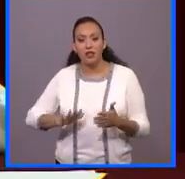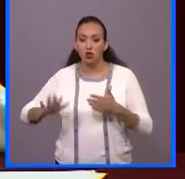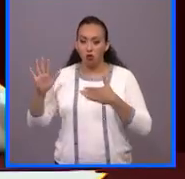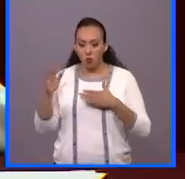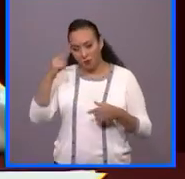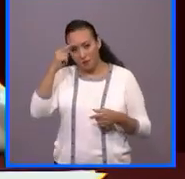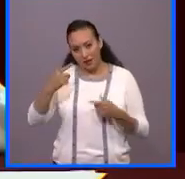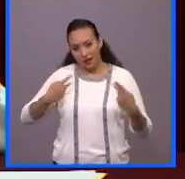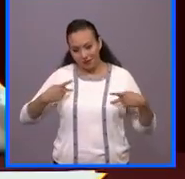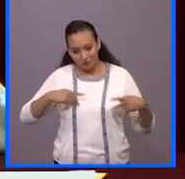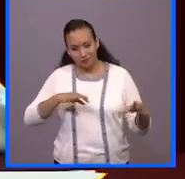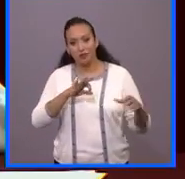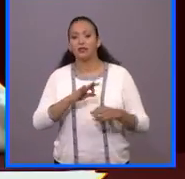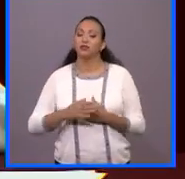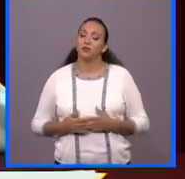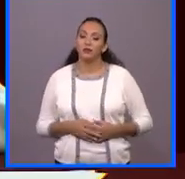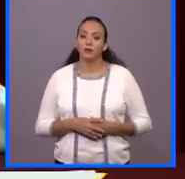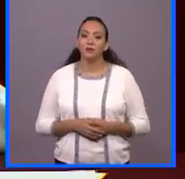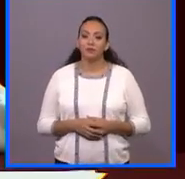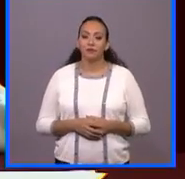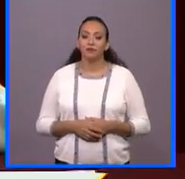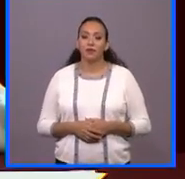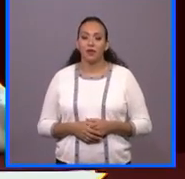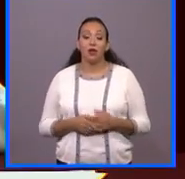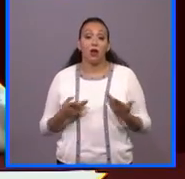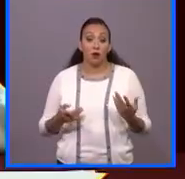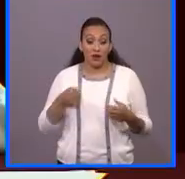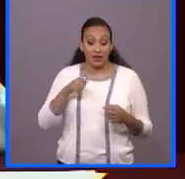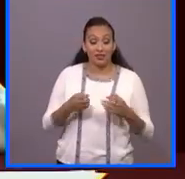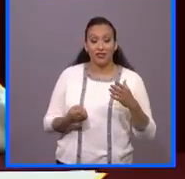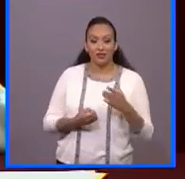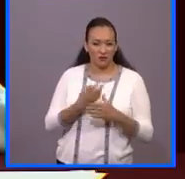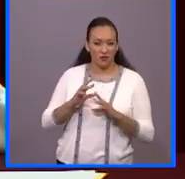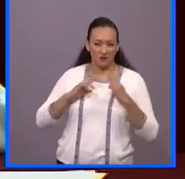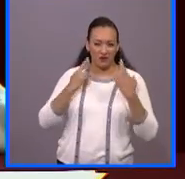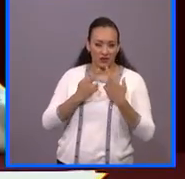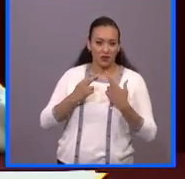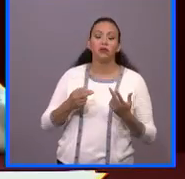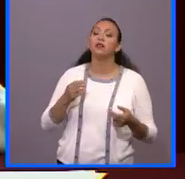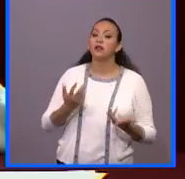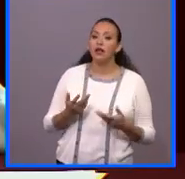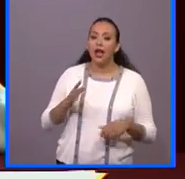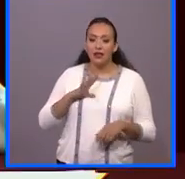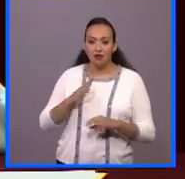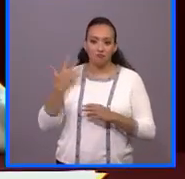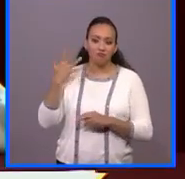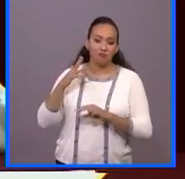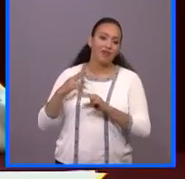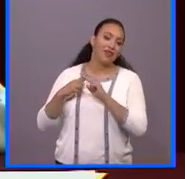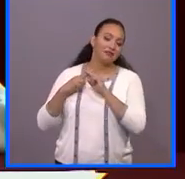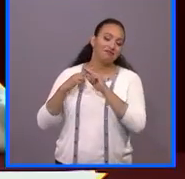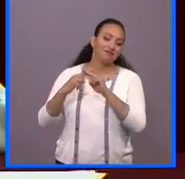con el interés público. Se destacó que con este importante congreso también se celebran los 10 años de vida del Centro